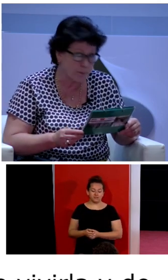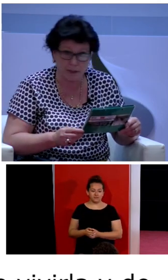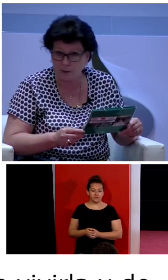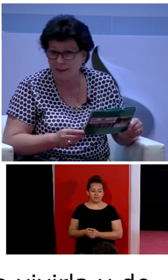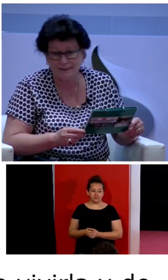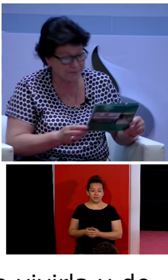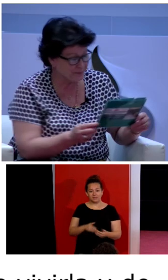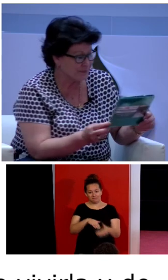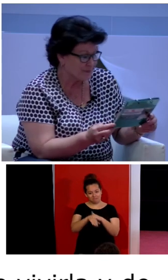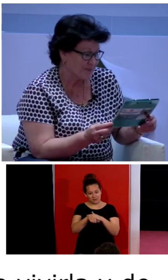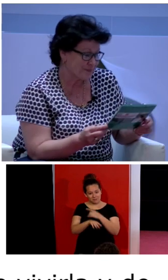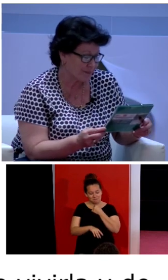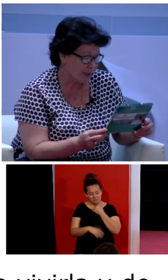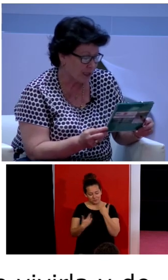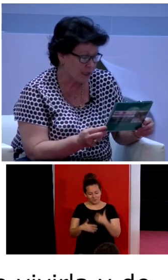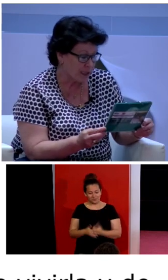Perdona.